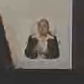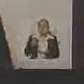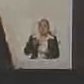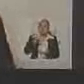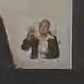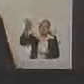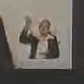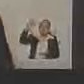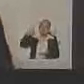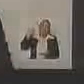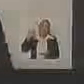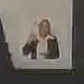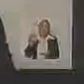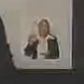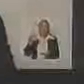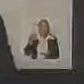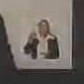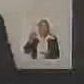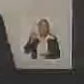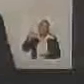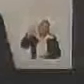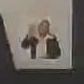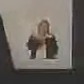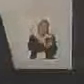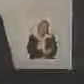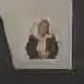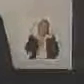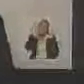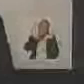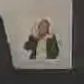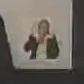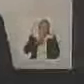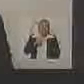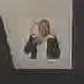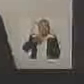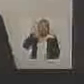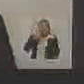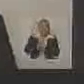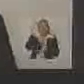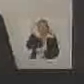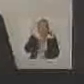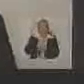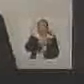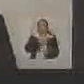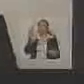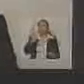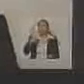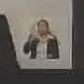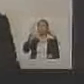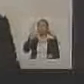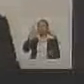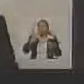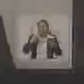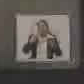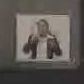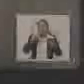como ha sucedido con las ciclovías o como ha sucedido con los parquímetros. Siempre diálogo abierto con ustedes, vecinas y vecinos. Muchas